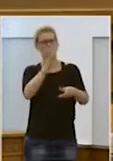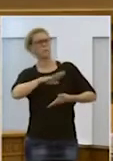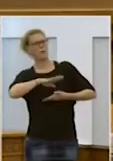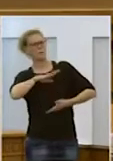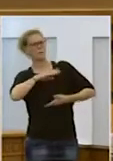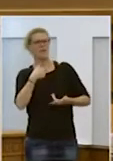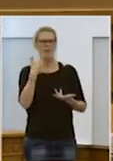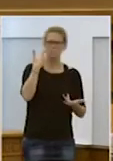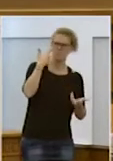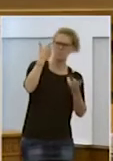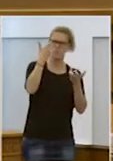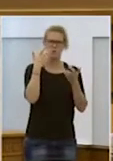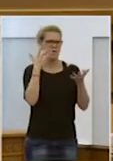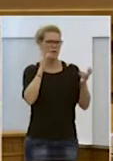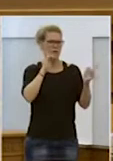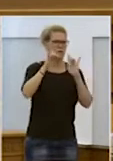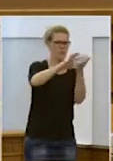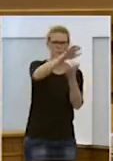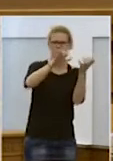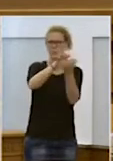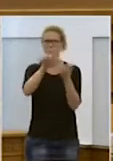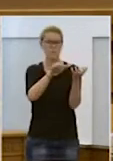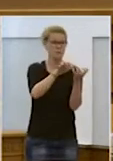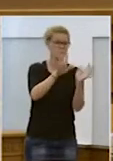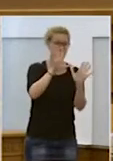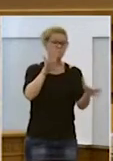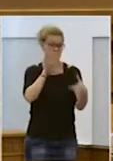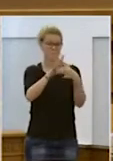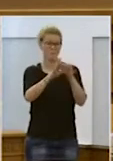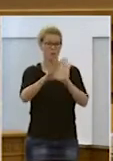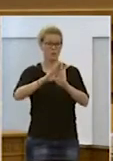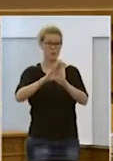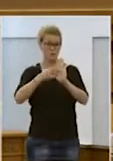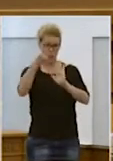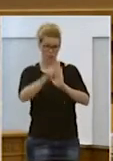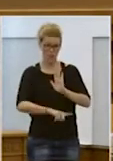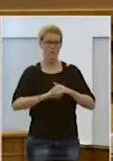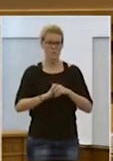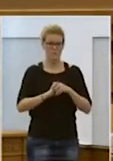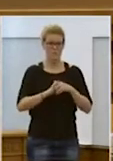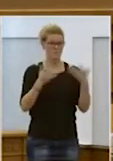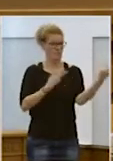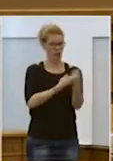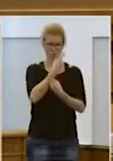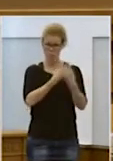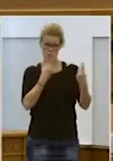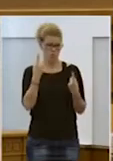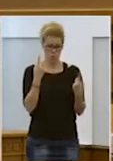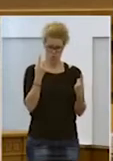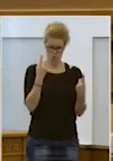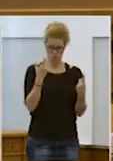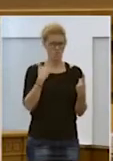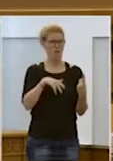haya sido para insultar a miles de profesionales públicos y privados, a las familias, a la universidad o a todos los